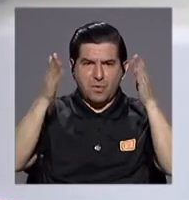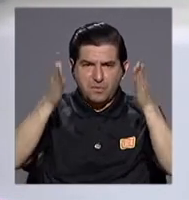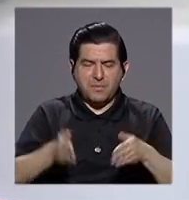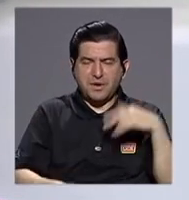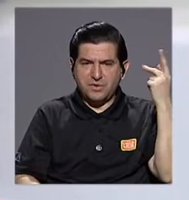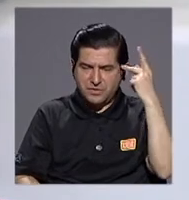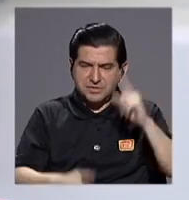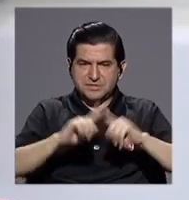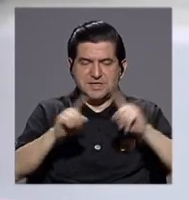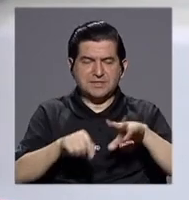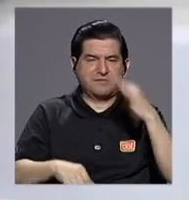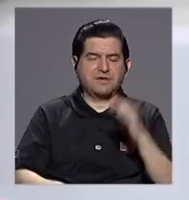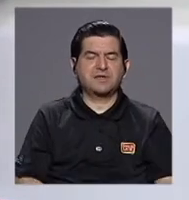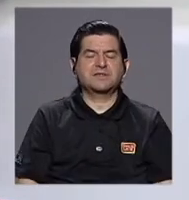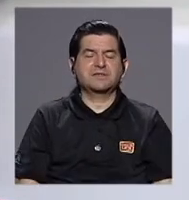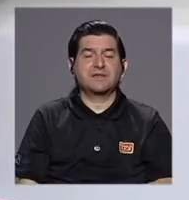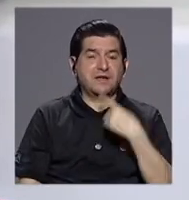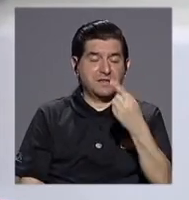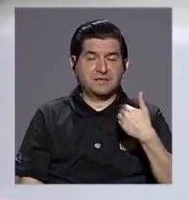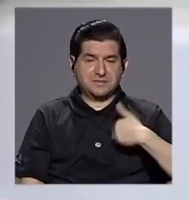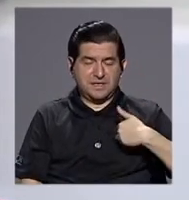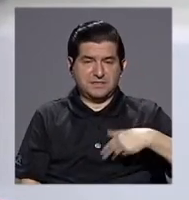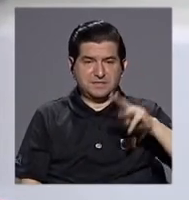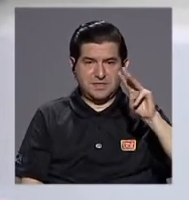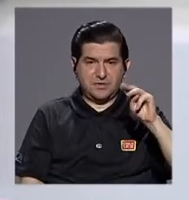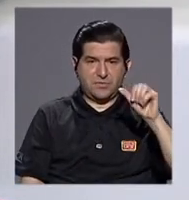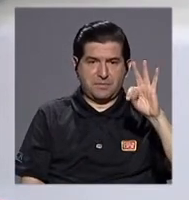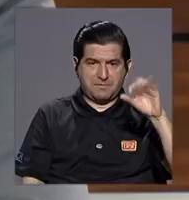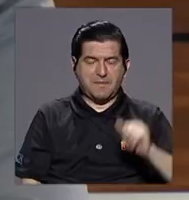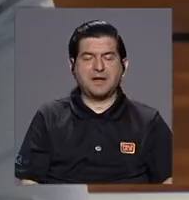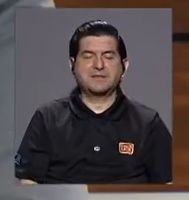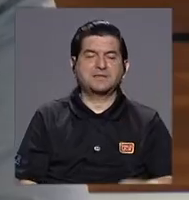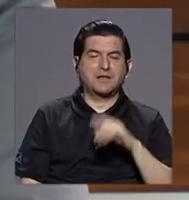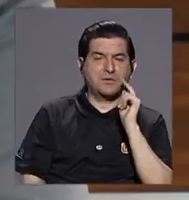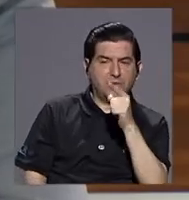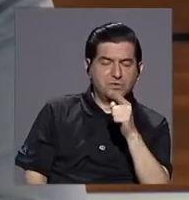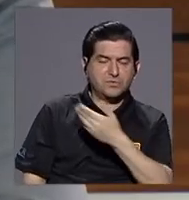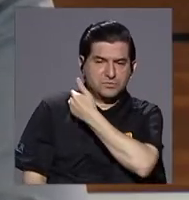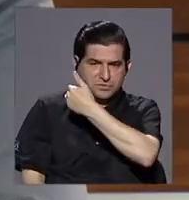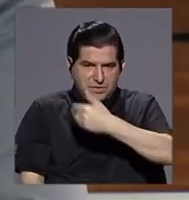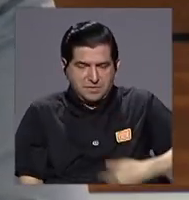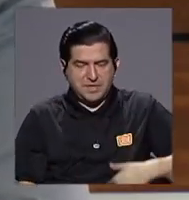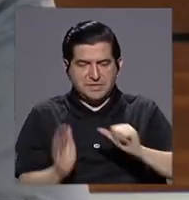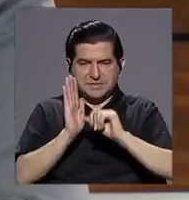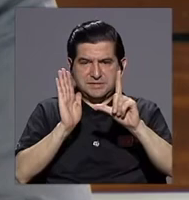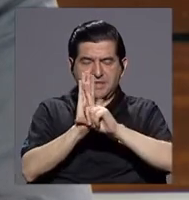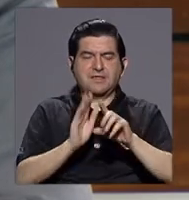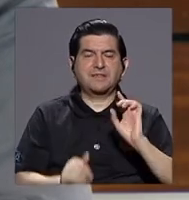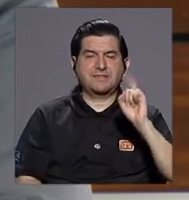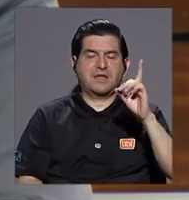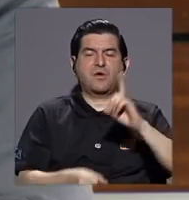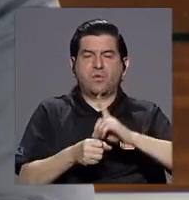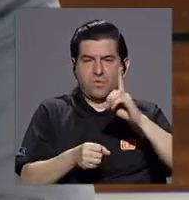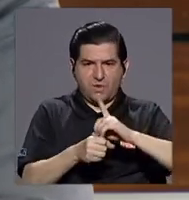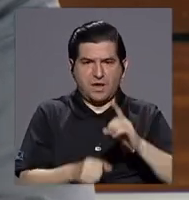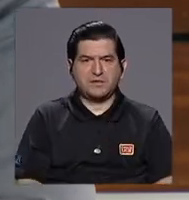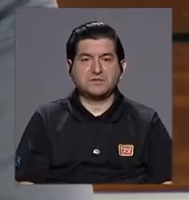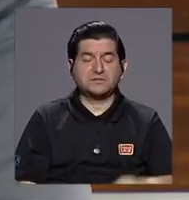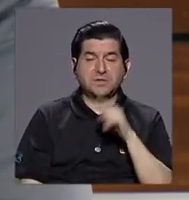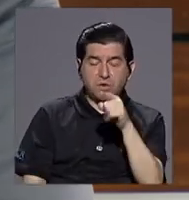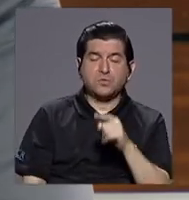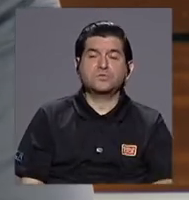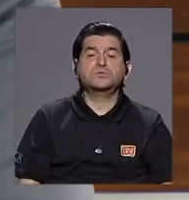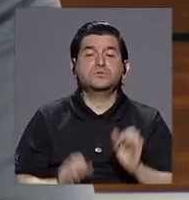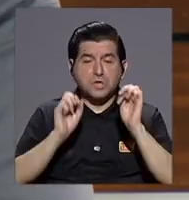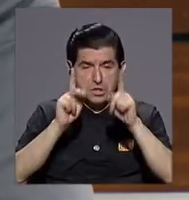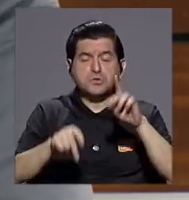decía que destacaba en usted, cuando fue presidente de Asamblea Legislativa, como exdiputado en este caso ya, que usted le daba